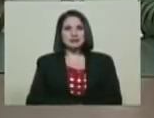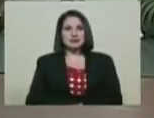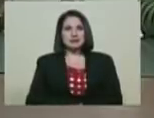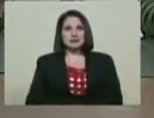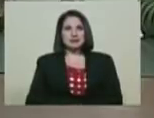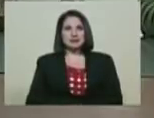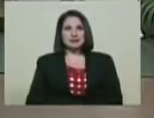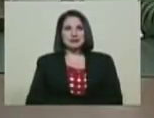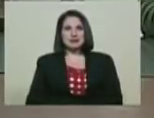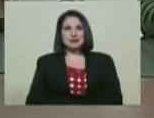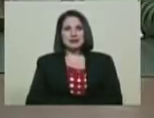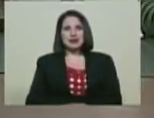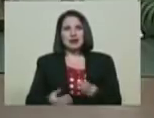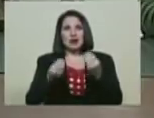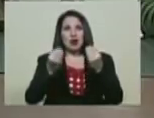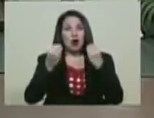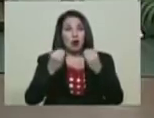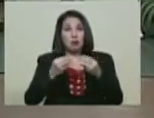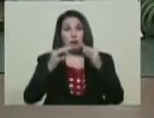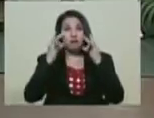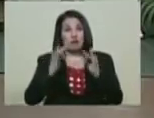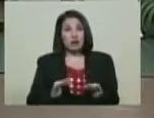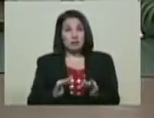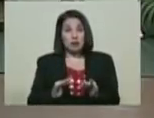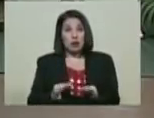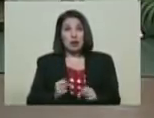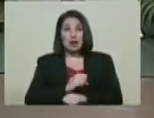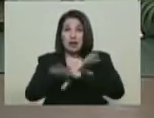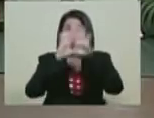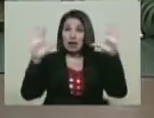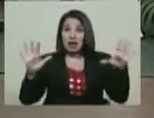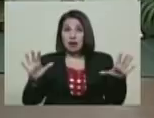y nuestra acción diplomática y política firme, clara,